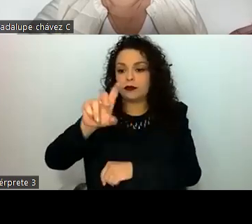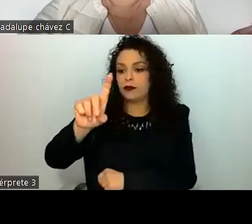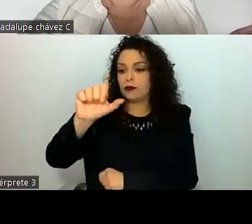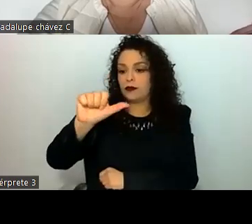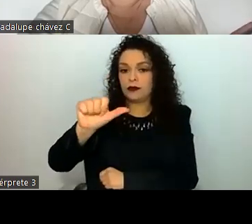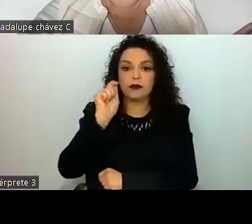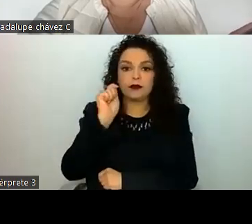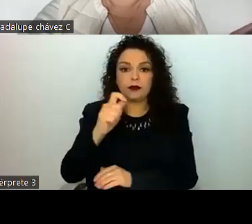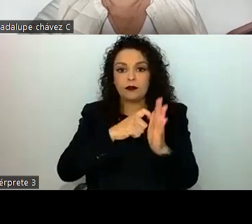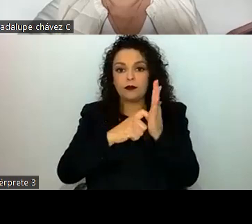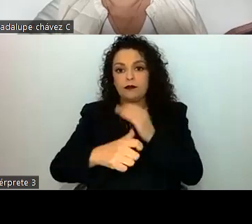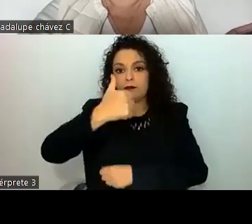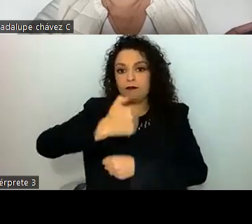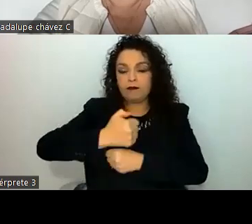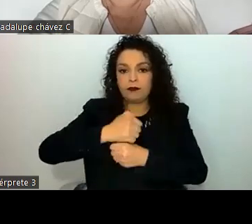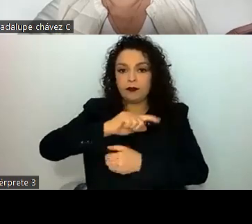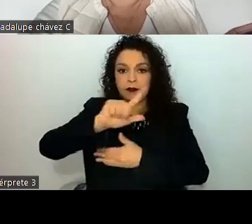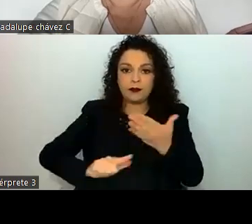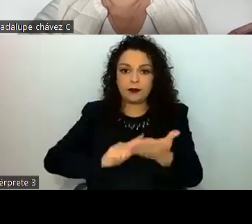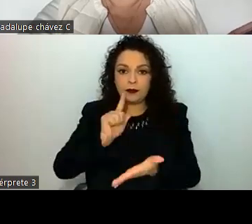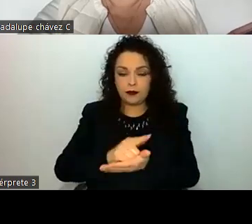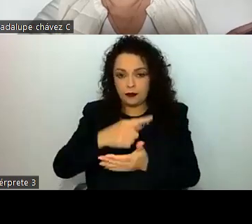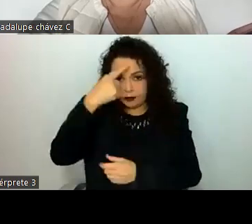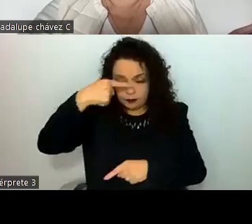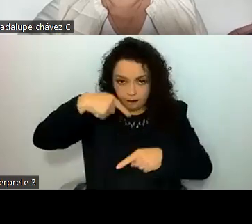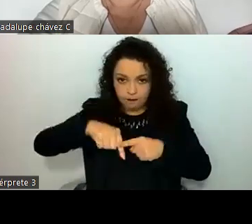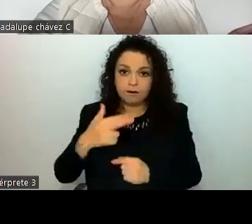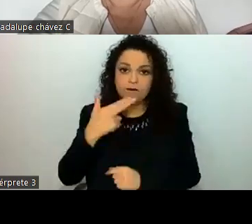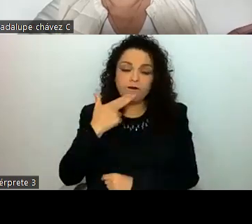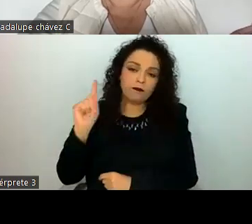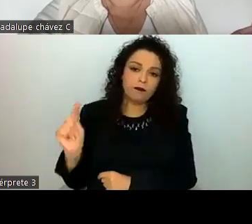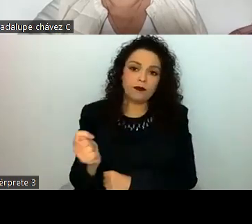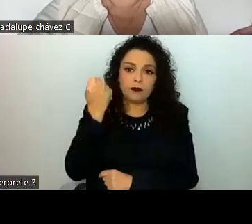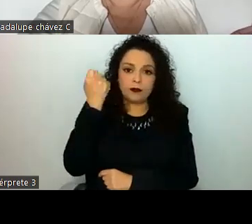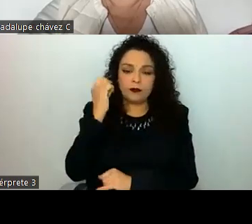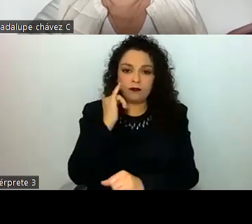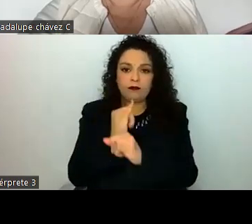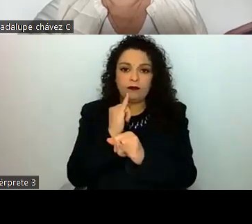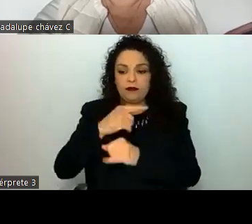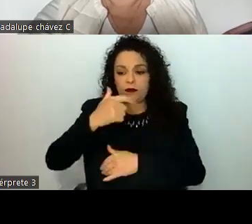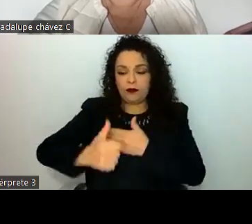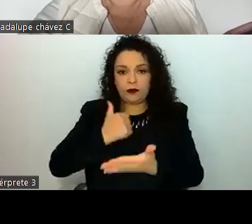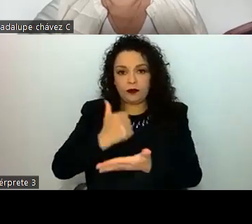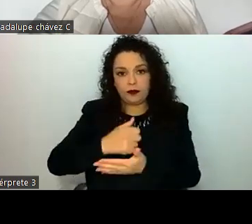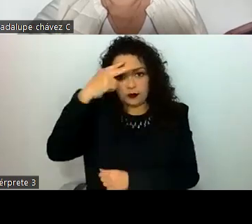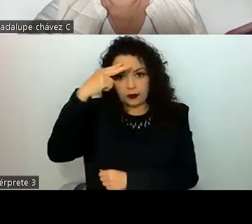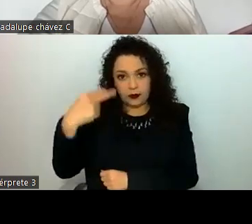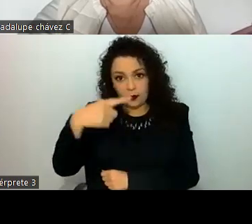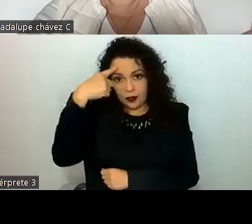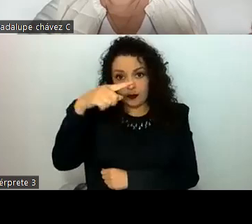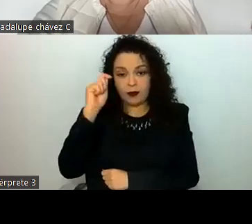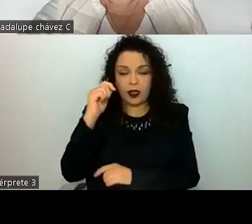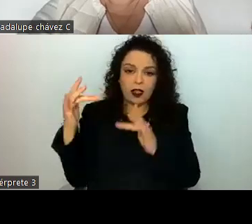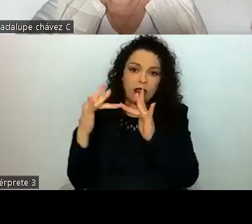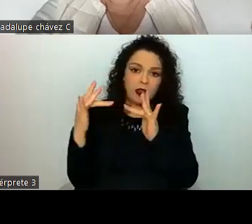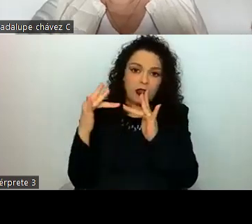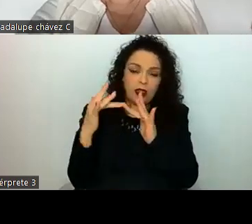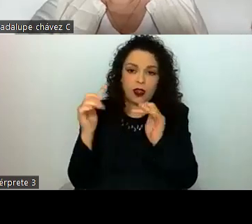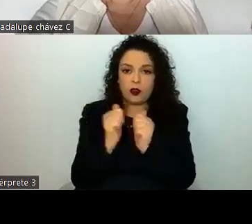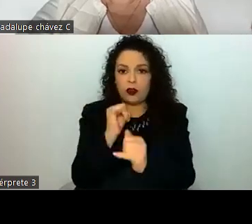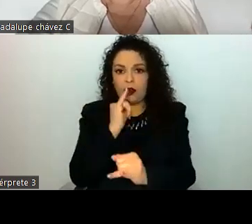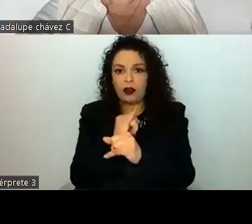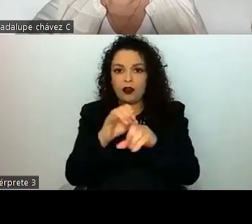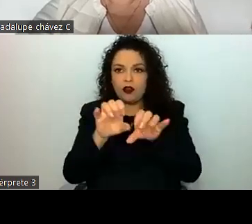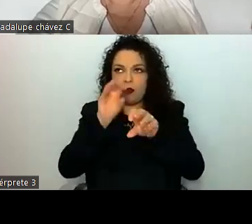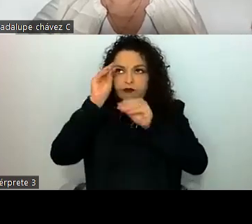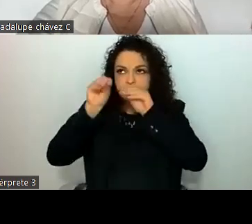de la Ley de Operación e Innovación Digital para la Ciudad de México, en materia de conectividad e infraestructura. En